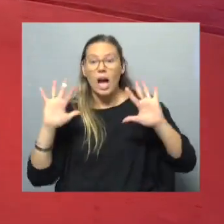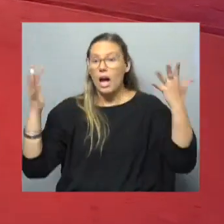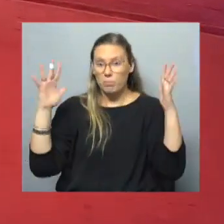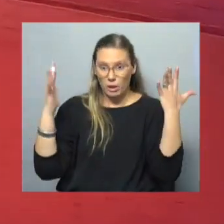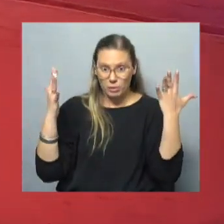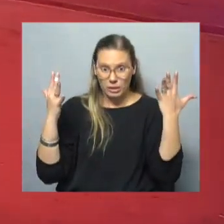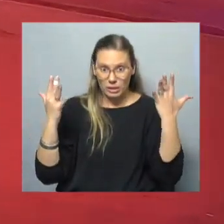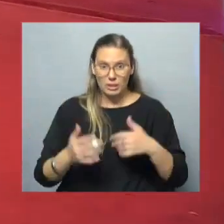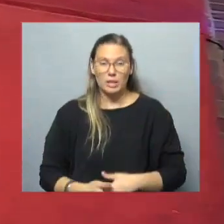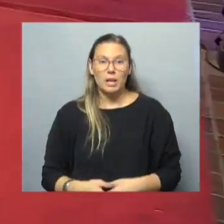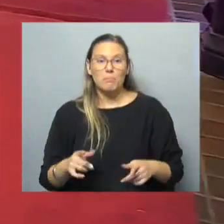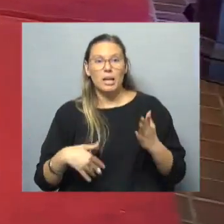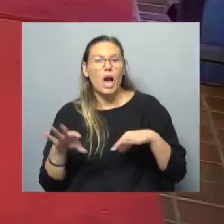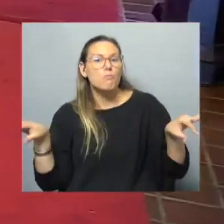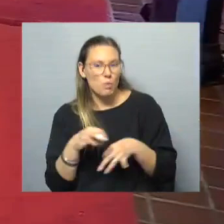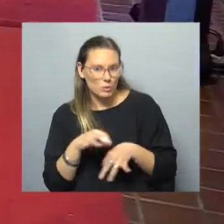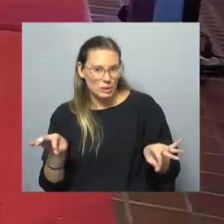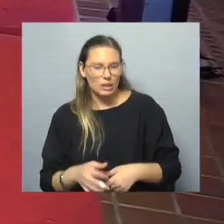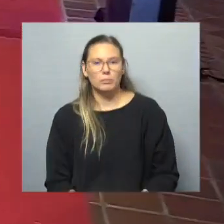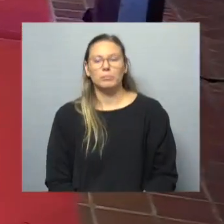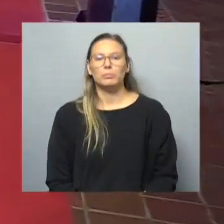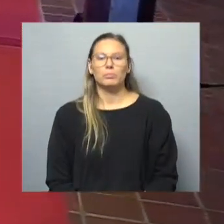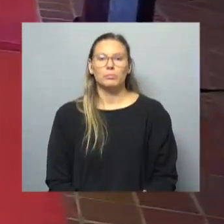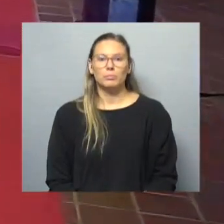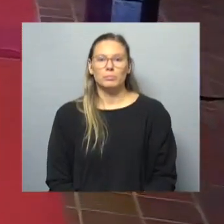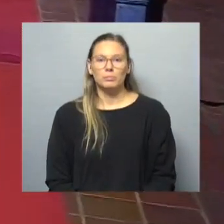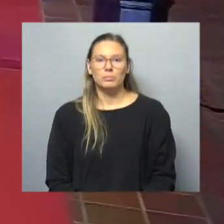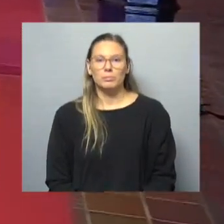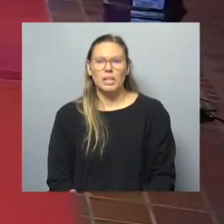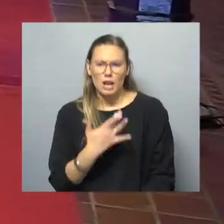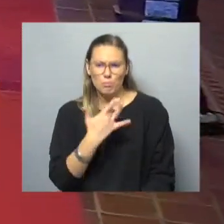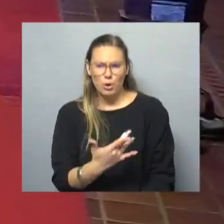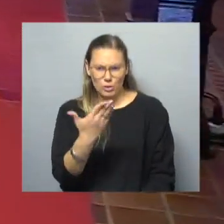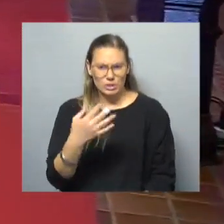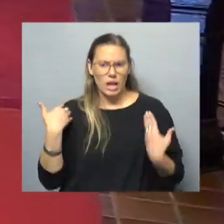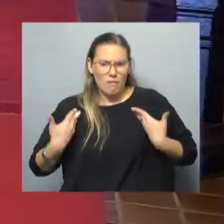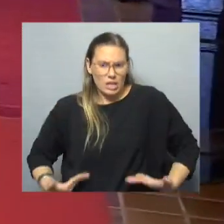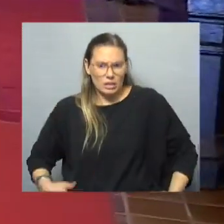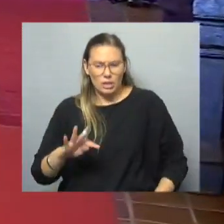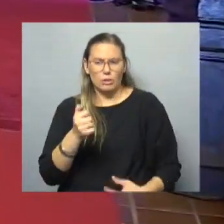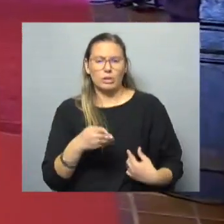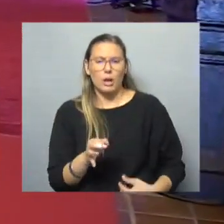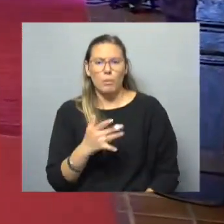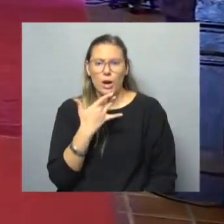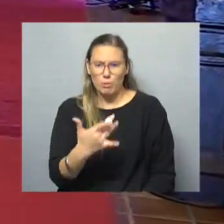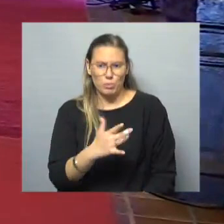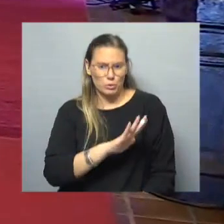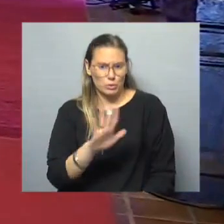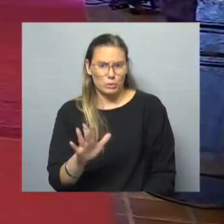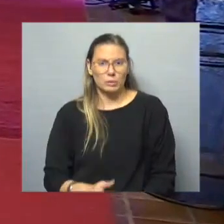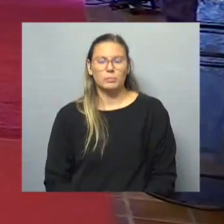algo para que haya un poco de música, ¿o no? Qué diosa, More. Ese vestido de Tavo es una belleza.